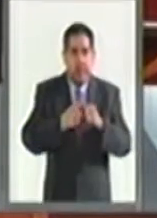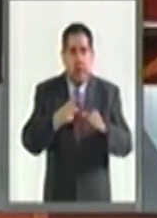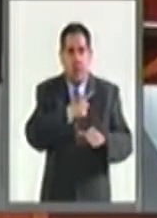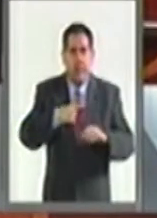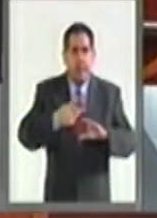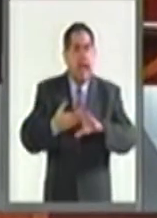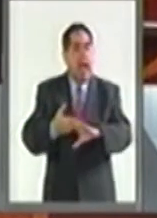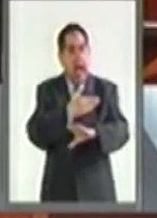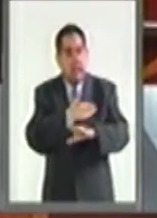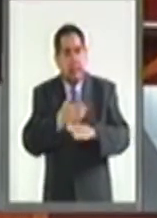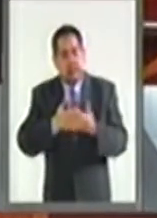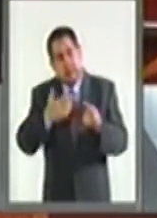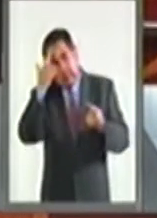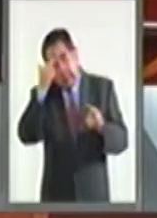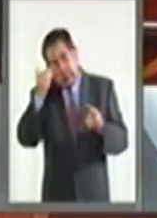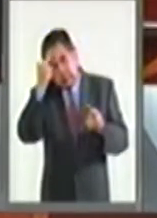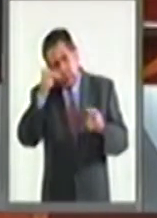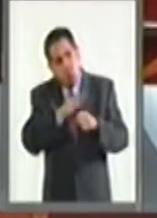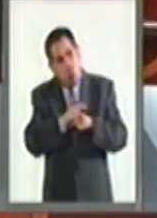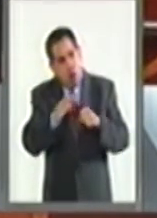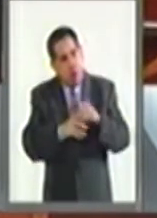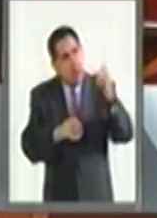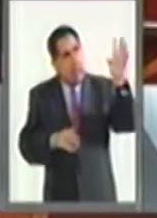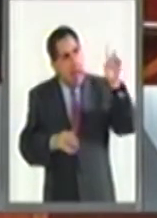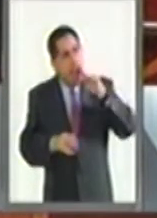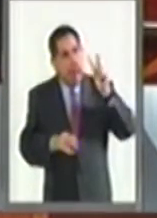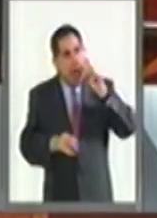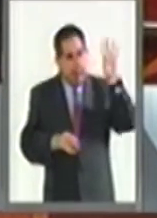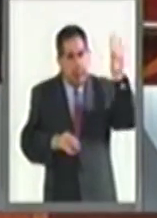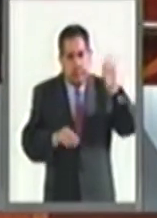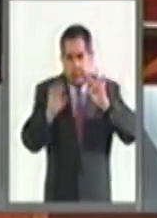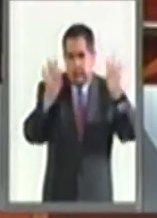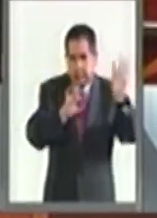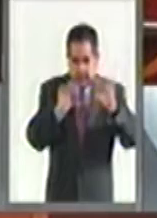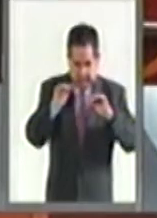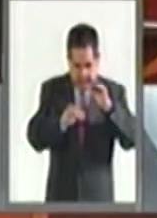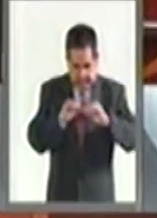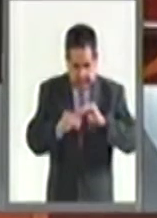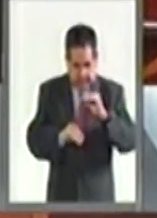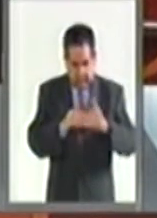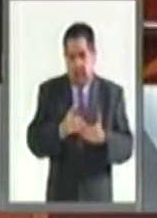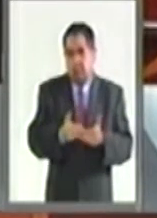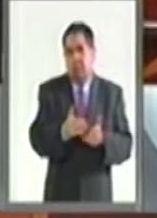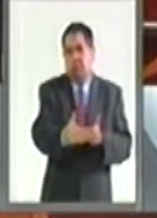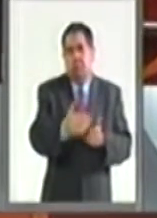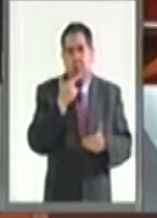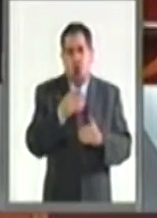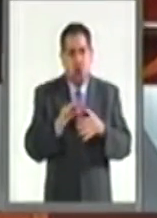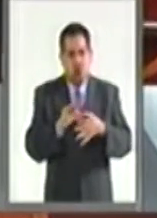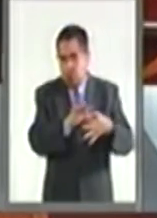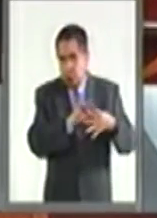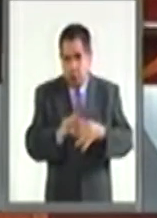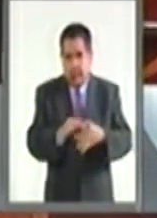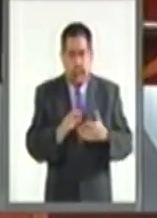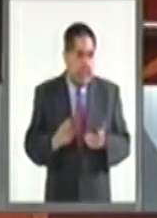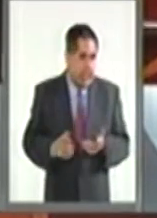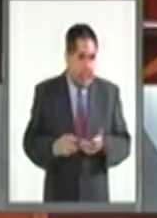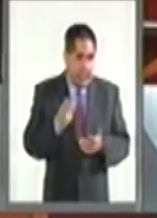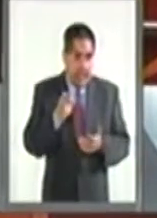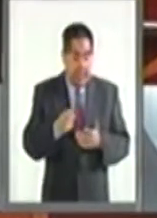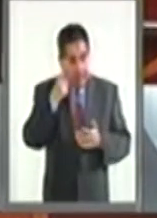recabar argumentos que dieran pie a la posibilidad de unificar la materia procedimental, pues realmente son estos